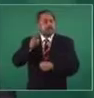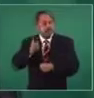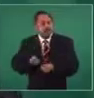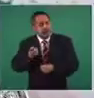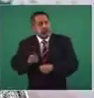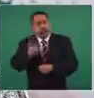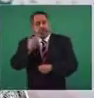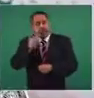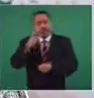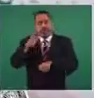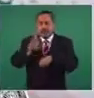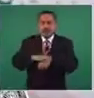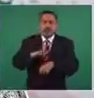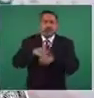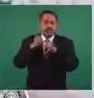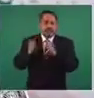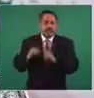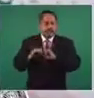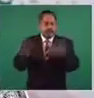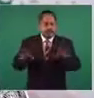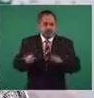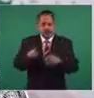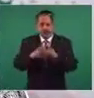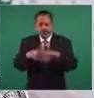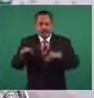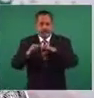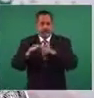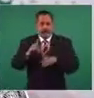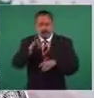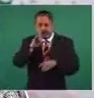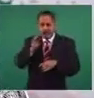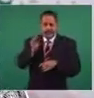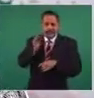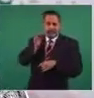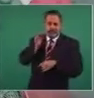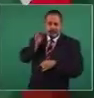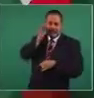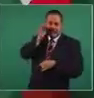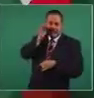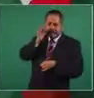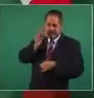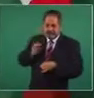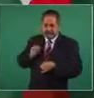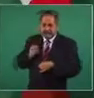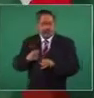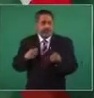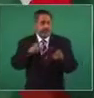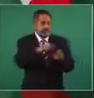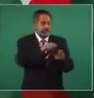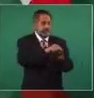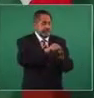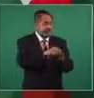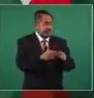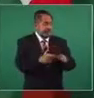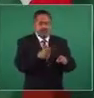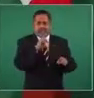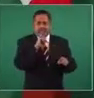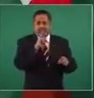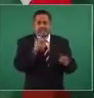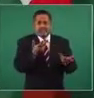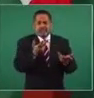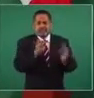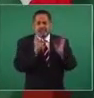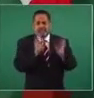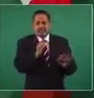salud y te toma una muestra de la secreción respiratoria. La otra no sirve en la fase aguda